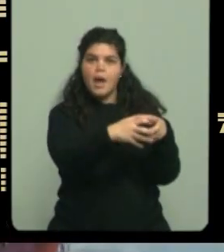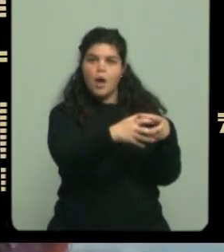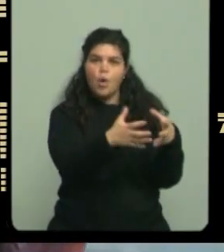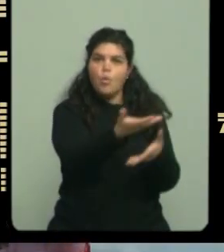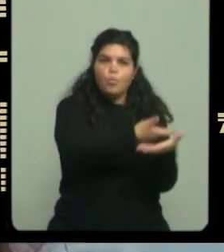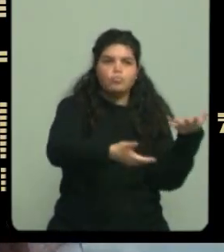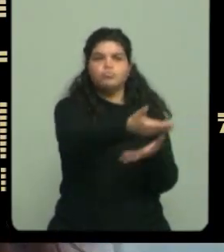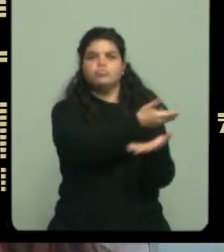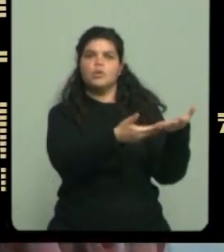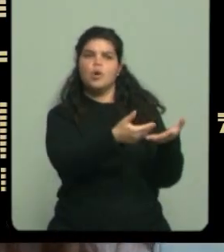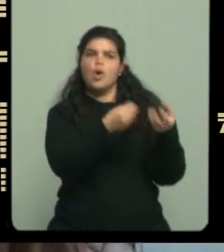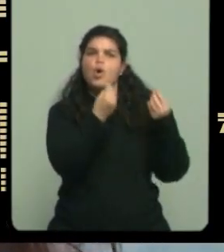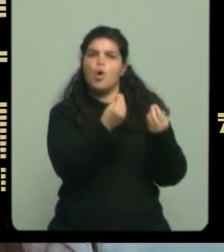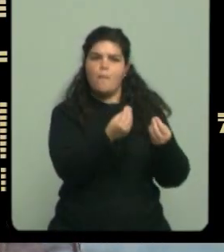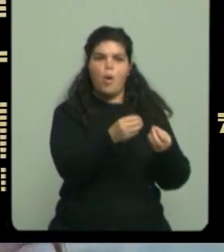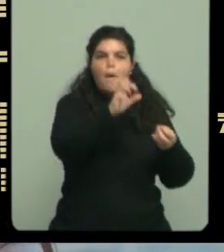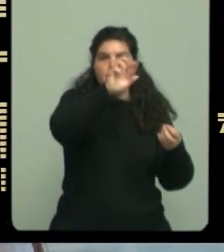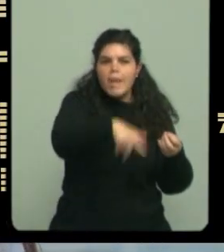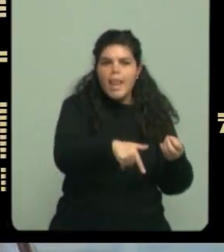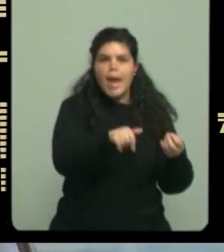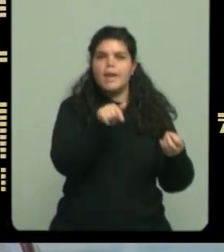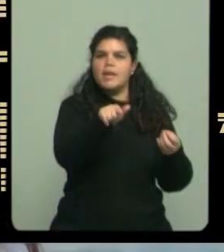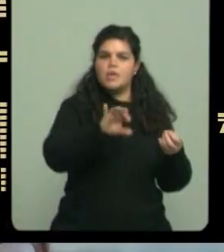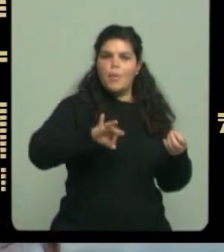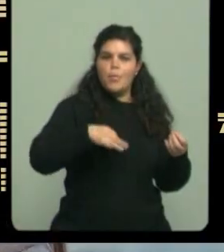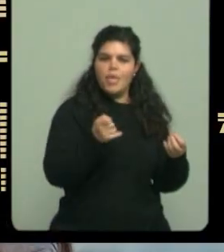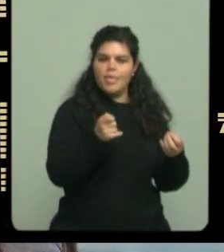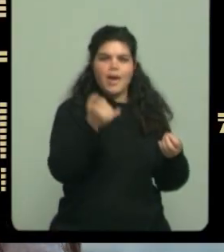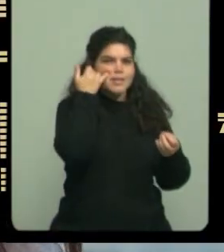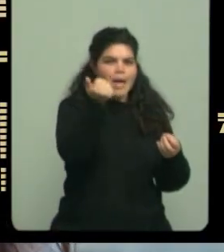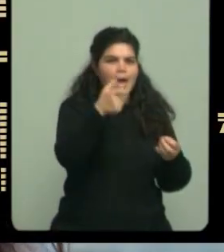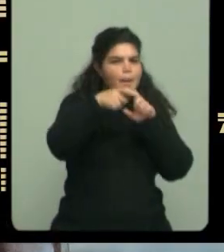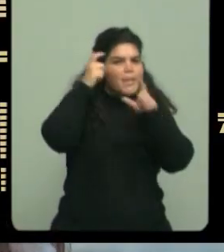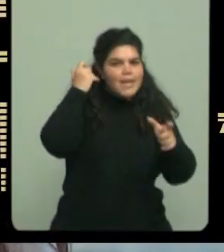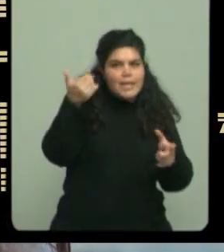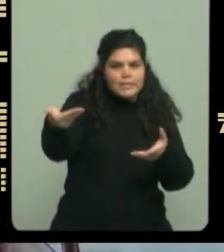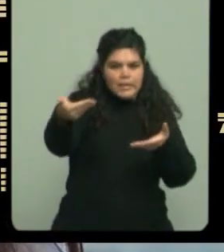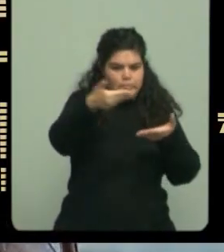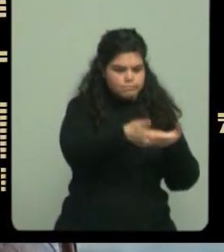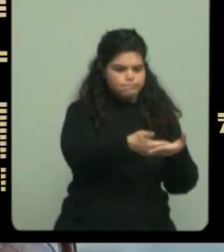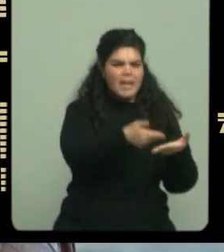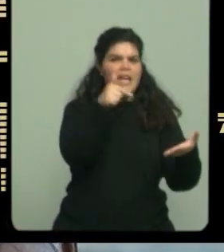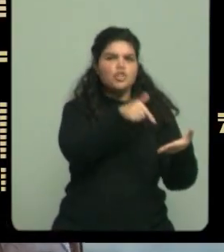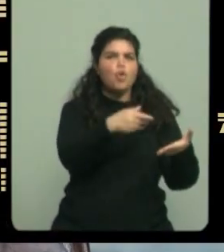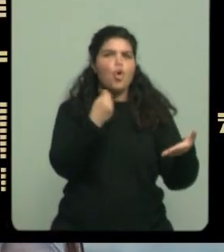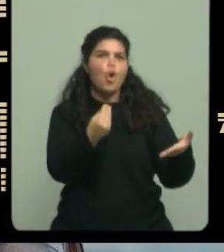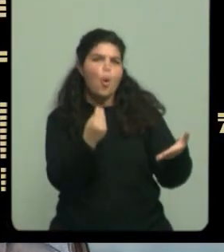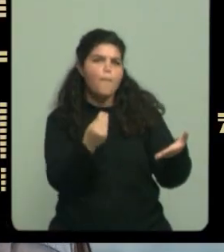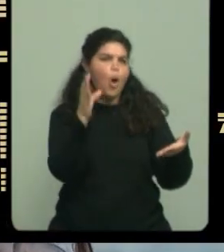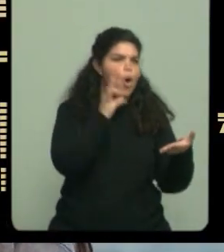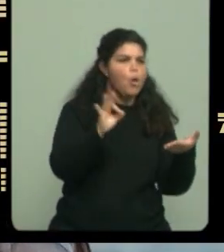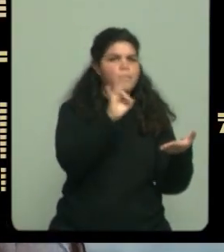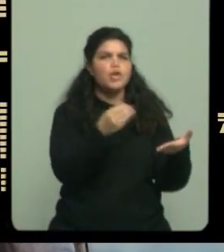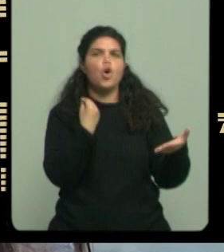qué estrategia se puede aplicar a determinado caso concreto. Nosotras entendemos que las denuncias muchas veces no solucionan